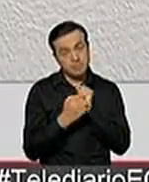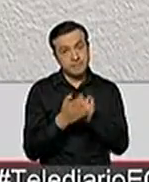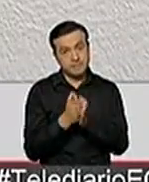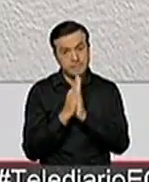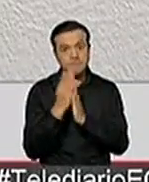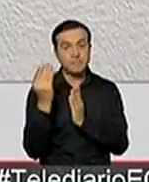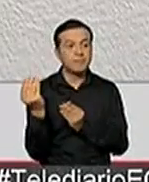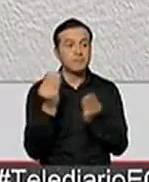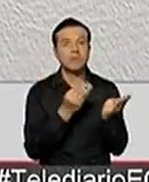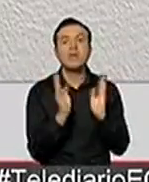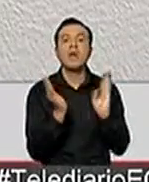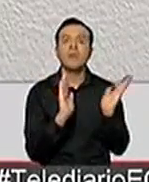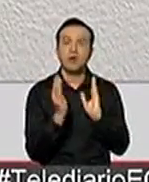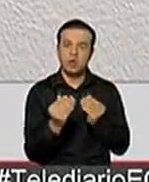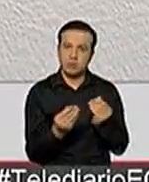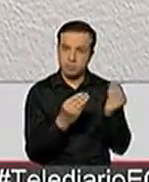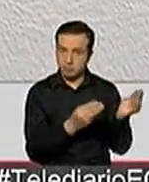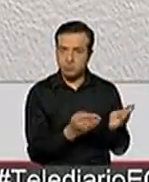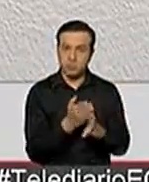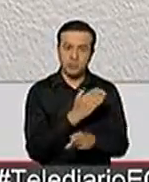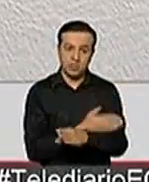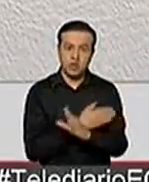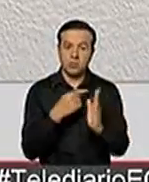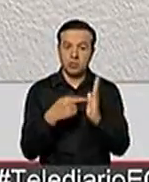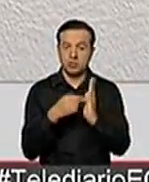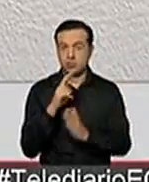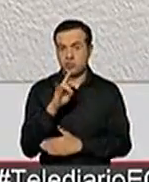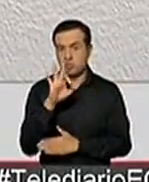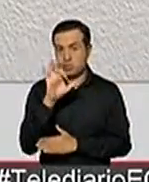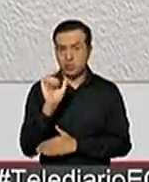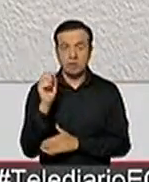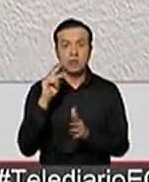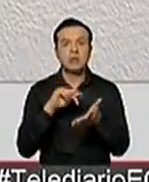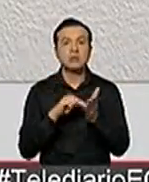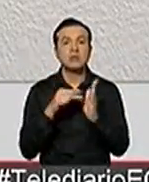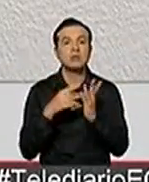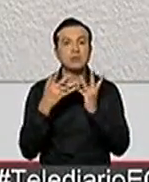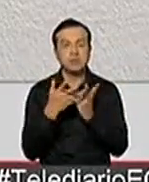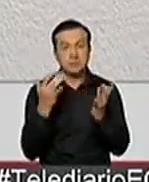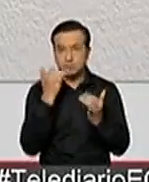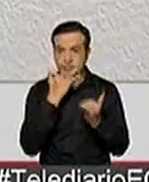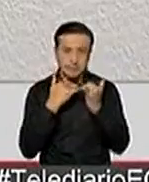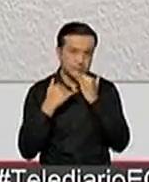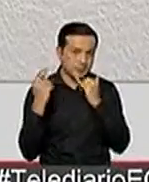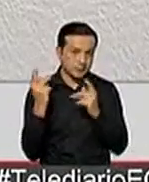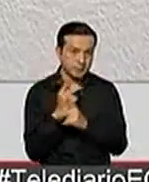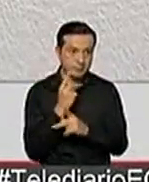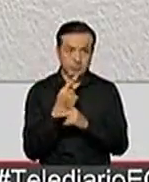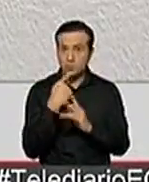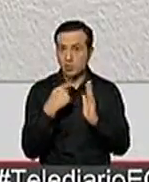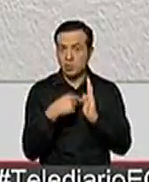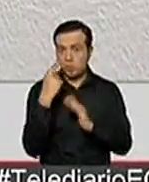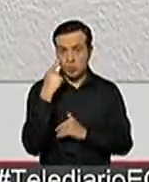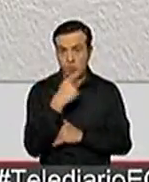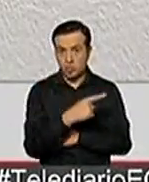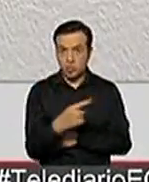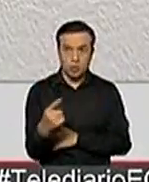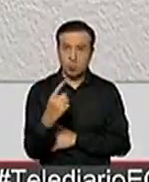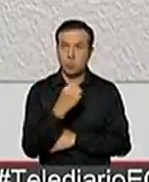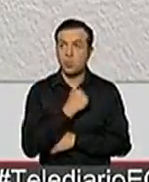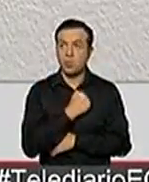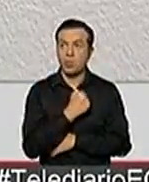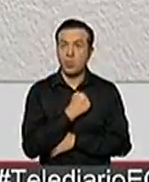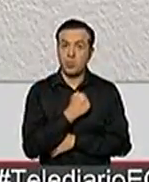una contribución temporal. El anticipo de impuesto a la renta, ¿qué era? Era algo perverso. Si usted tenía, por ejemplo, un